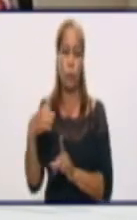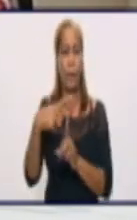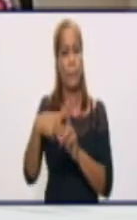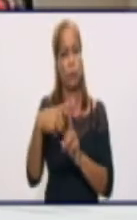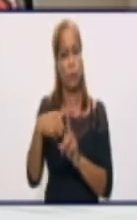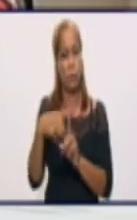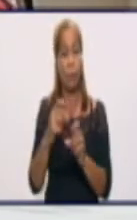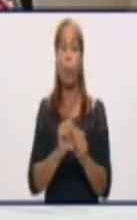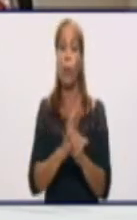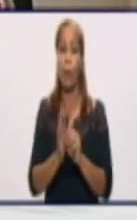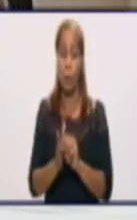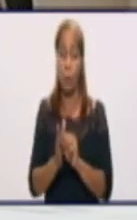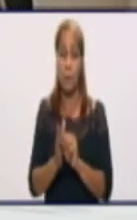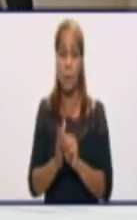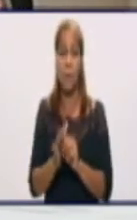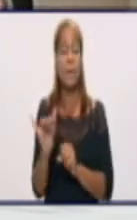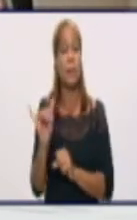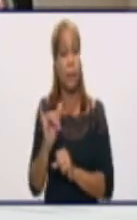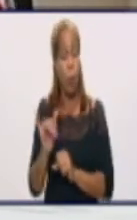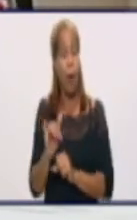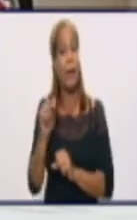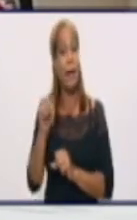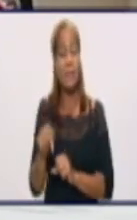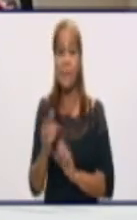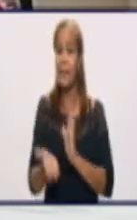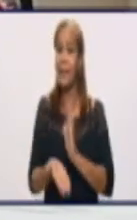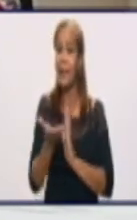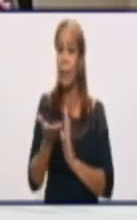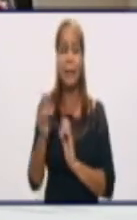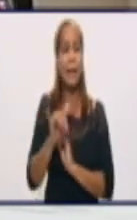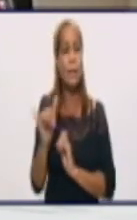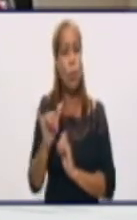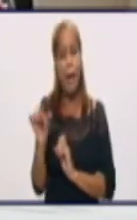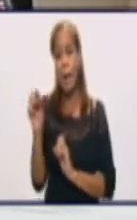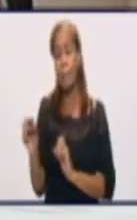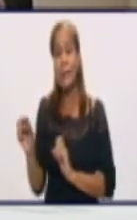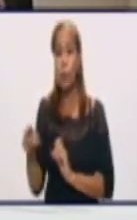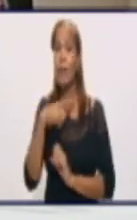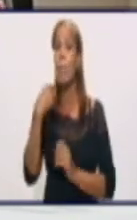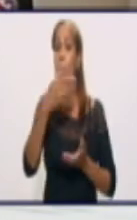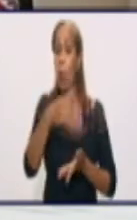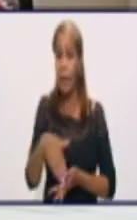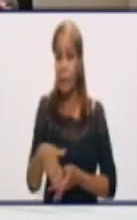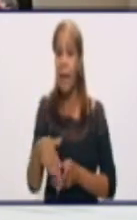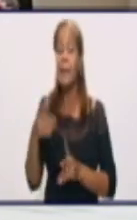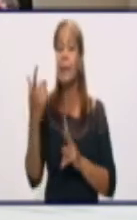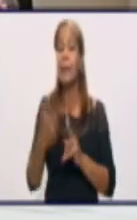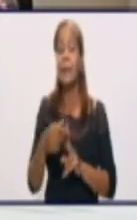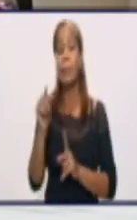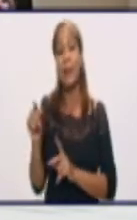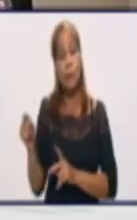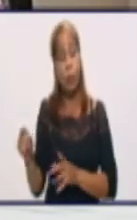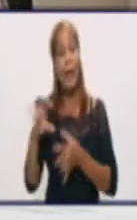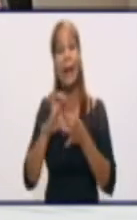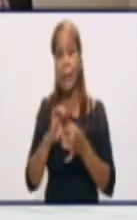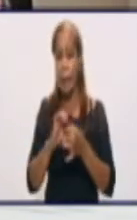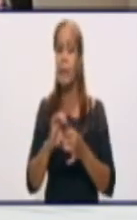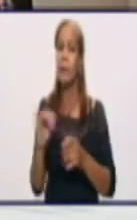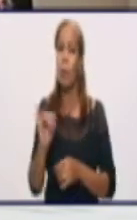pues incrementa también el número de fallecidos y de pacientes críticos, porque precisamente las cepas estas que están circulando son